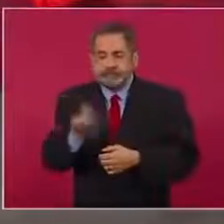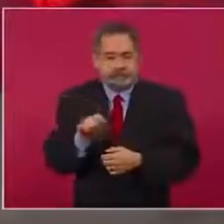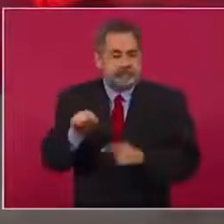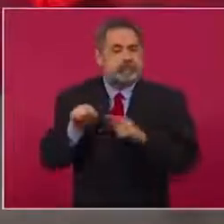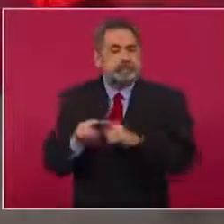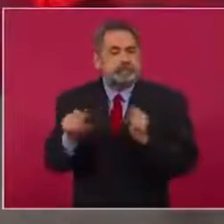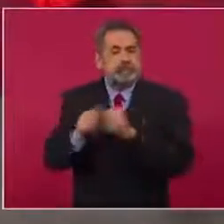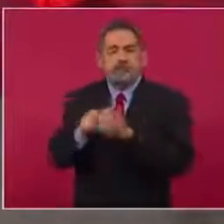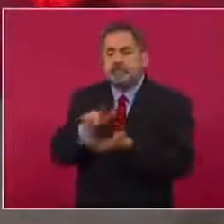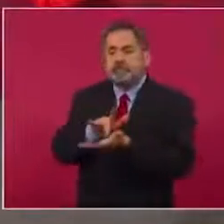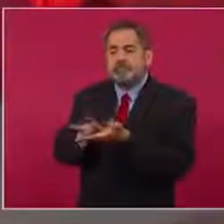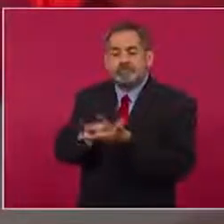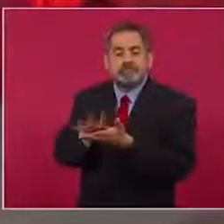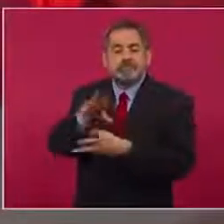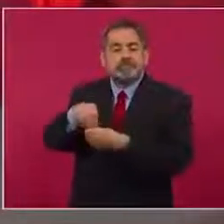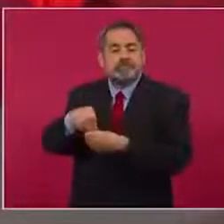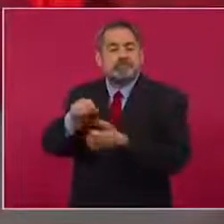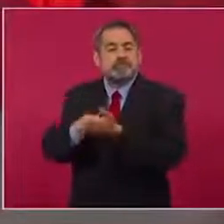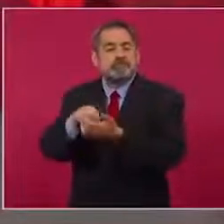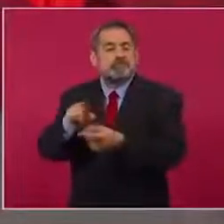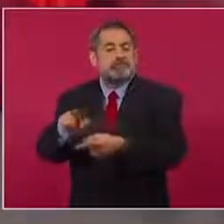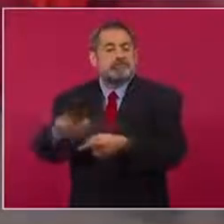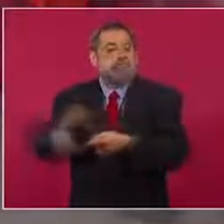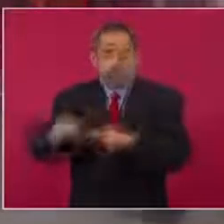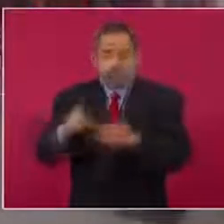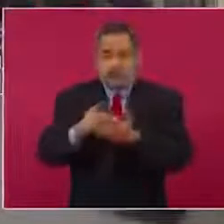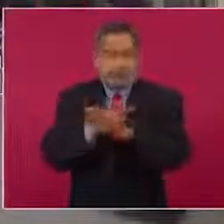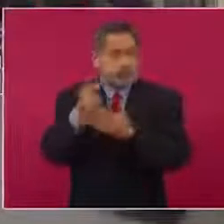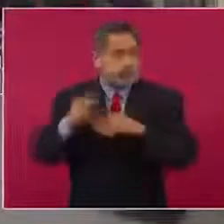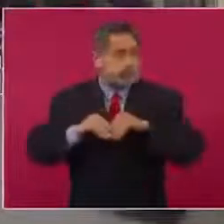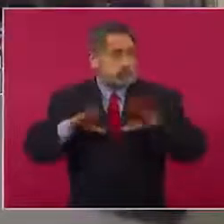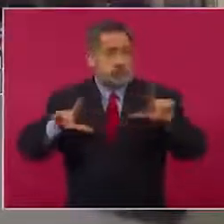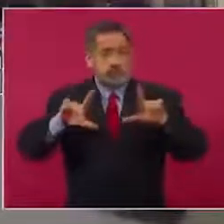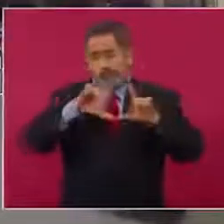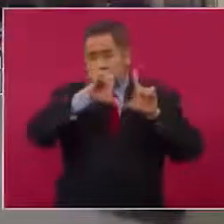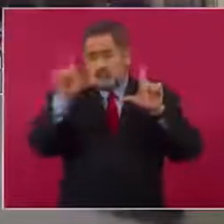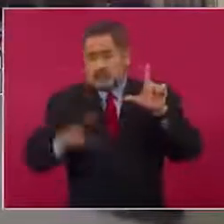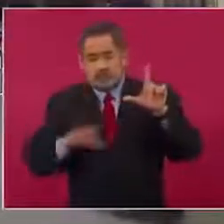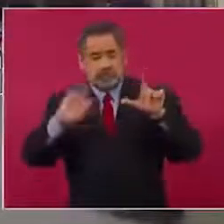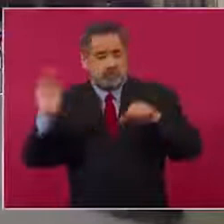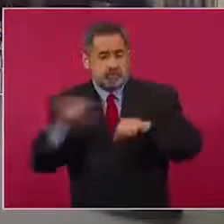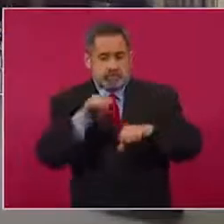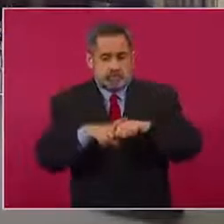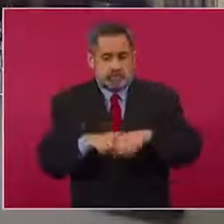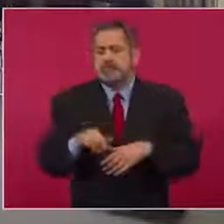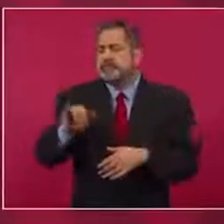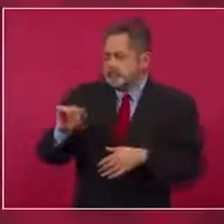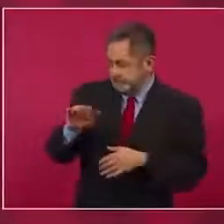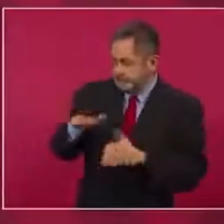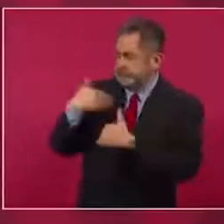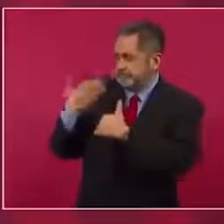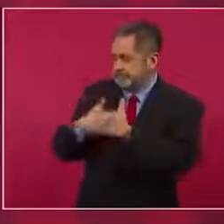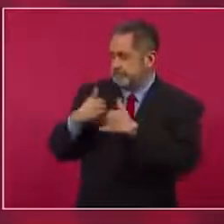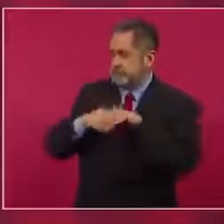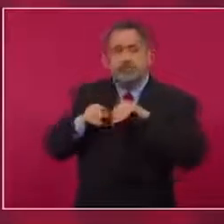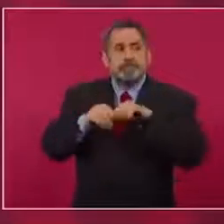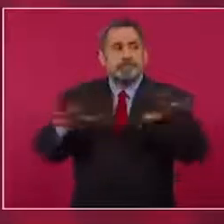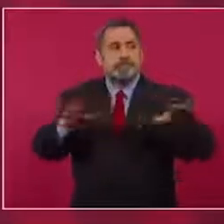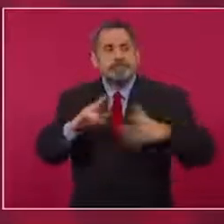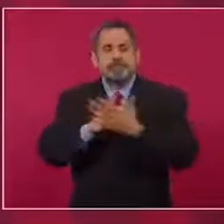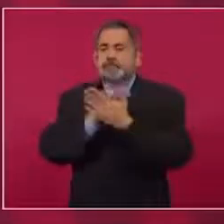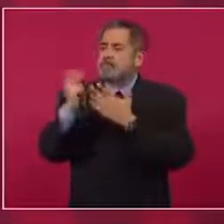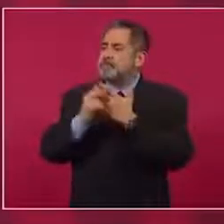con el apoyo del gobierno de la ciudad. Sí, a nivel nacional. Sí, okay. Va a ir creciendo. Gracias. Sobre